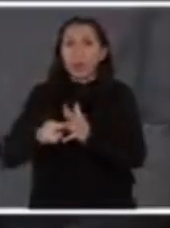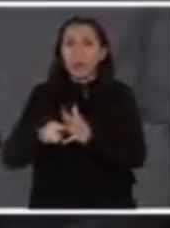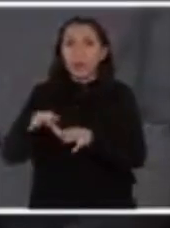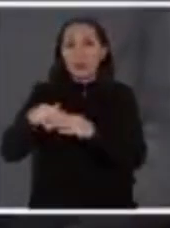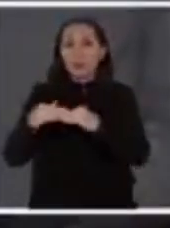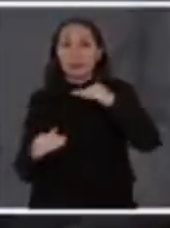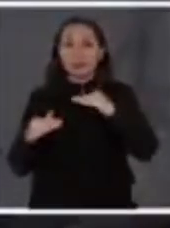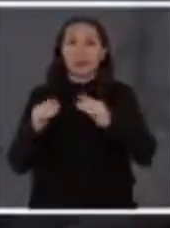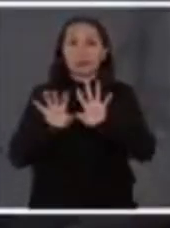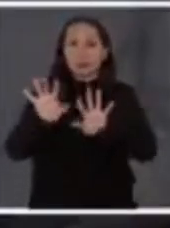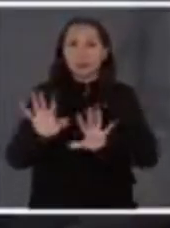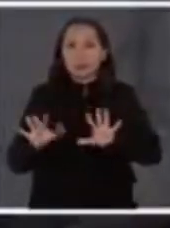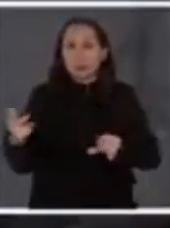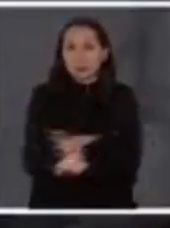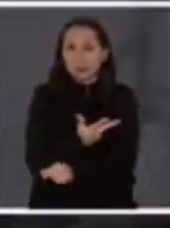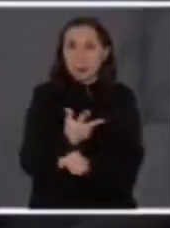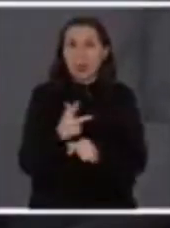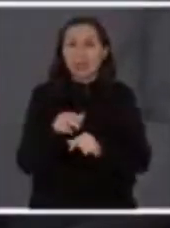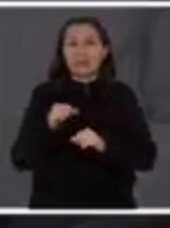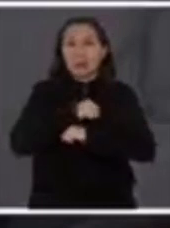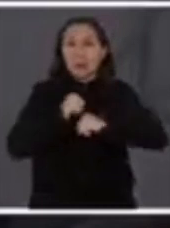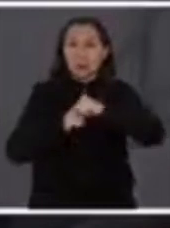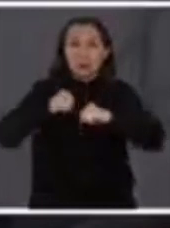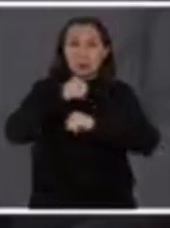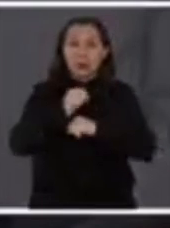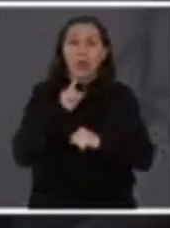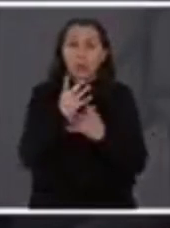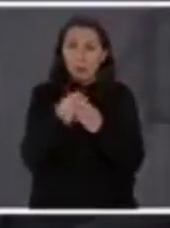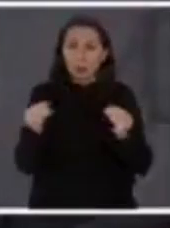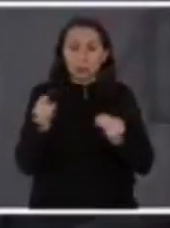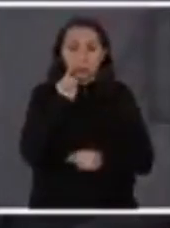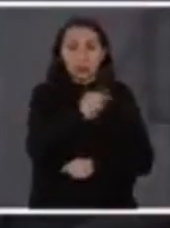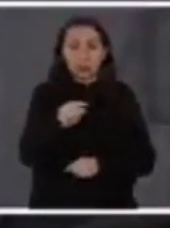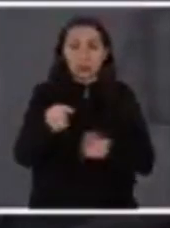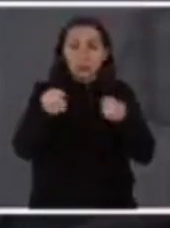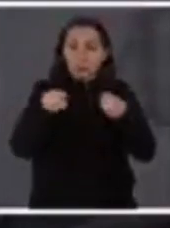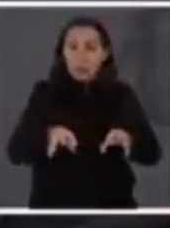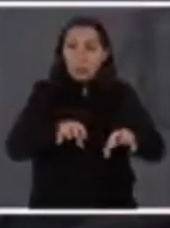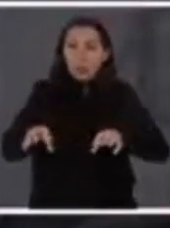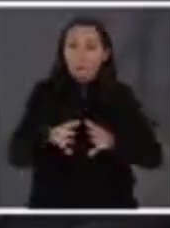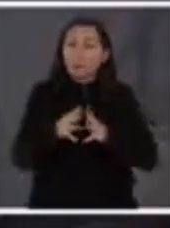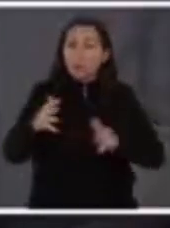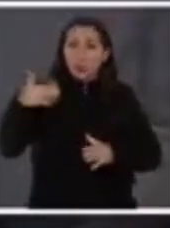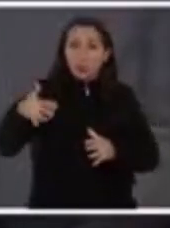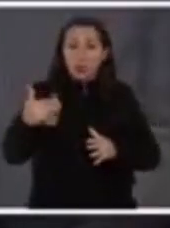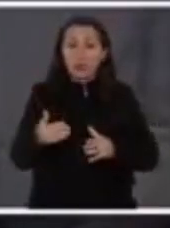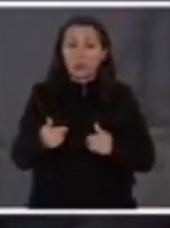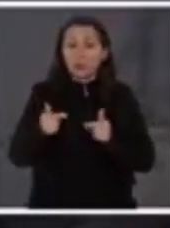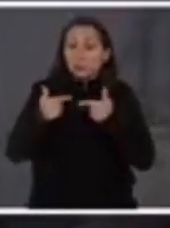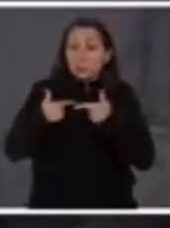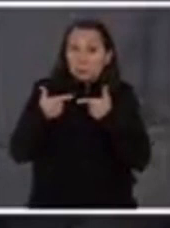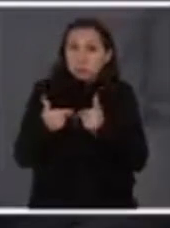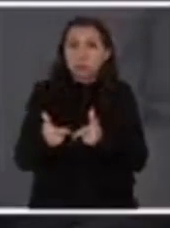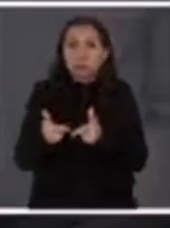desacople de las estructuras, en donde tenemos muchos casos de pérdidas materiales muy importantes.